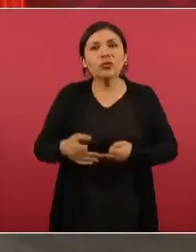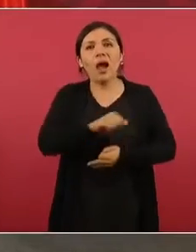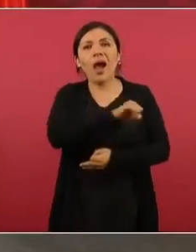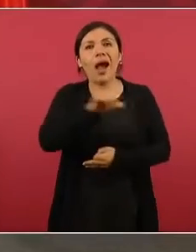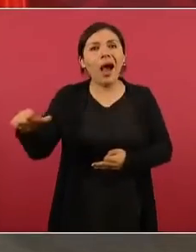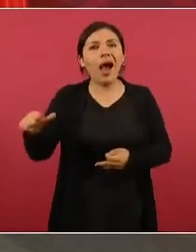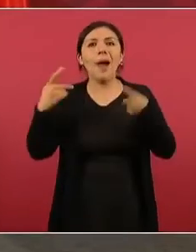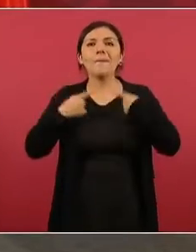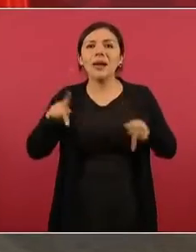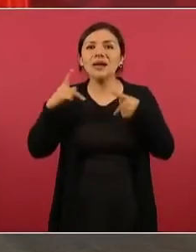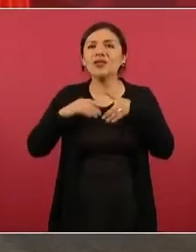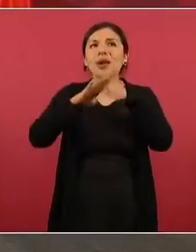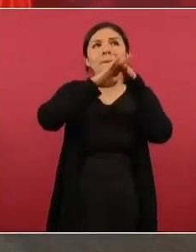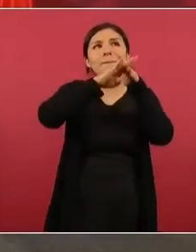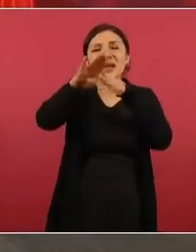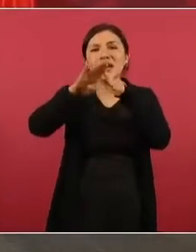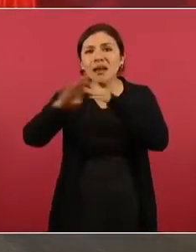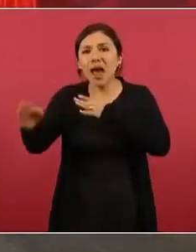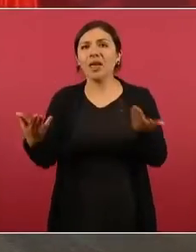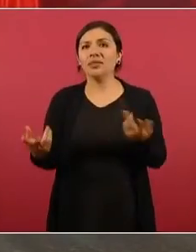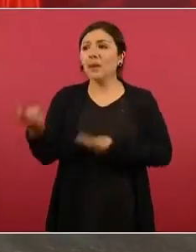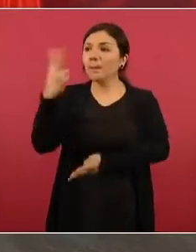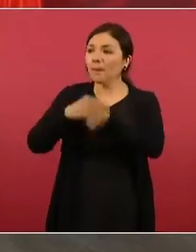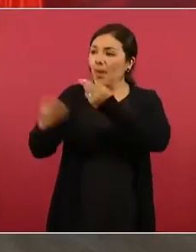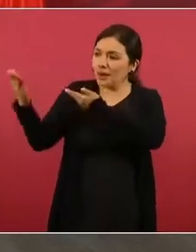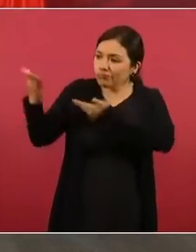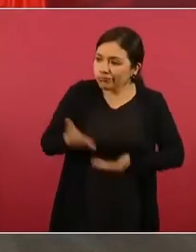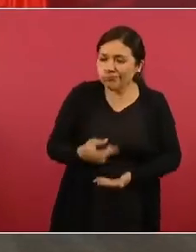al forastero, al migrante,